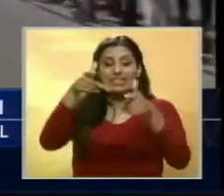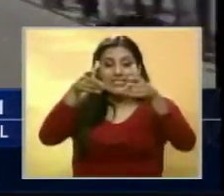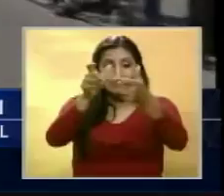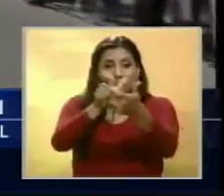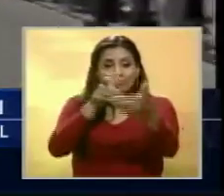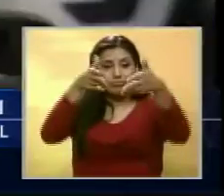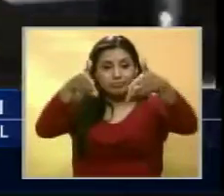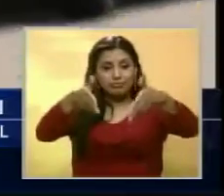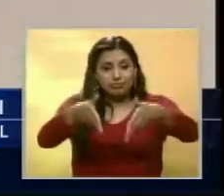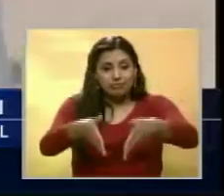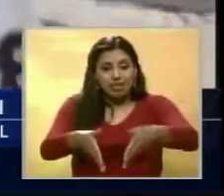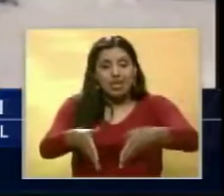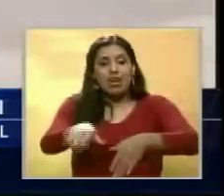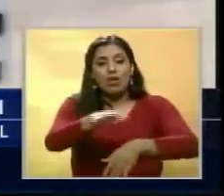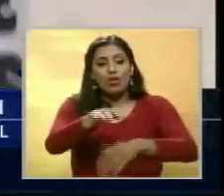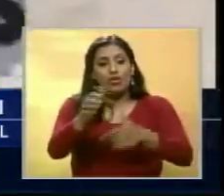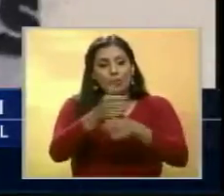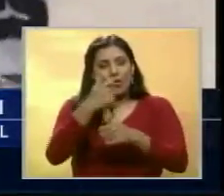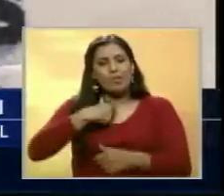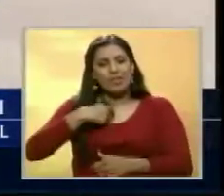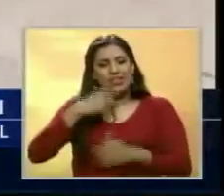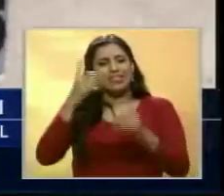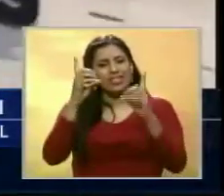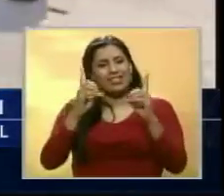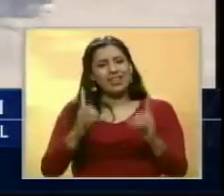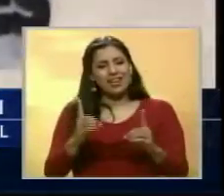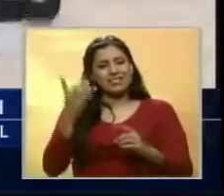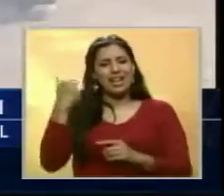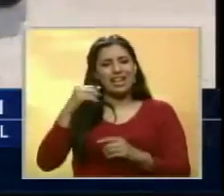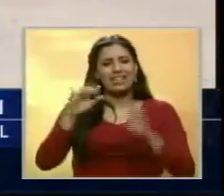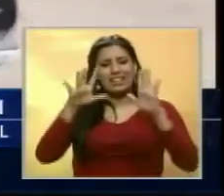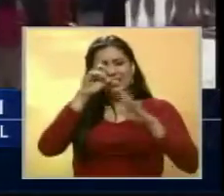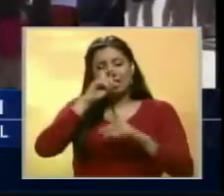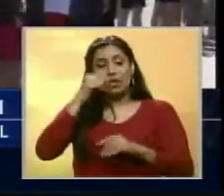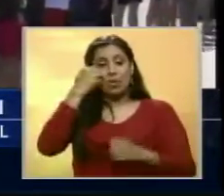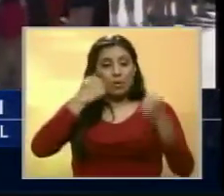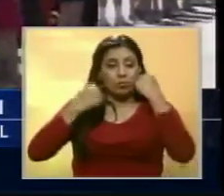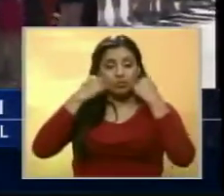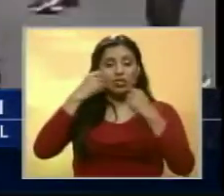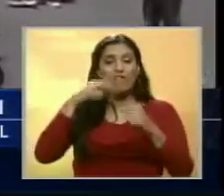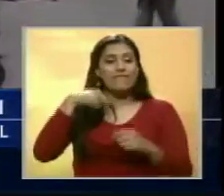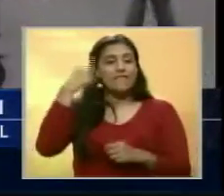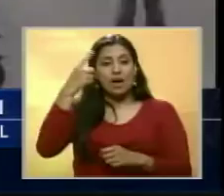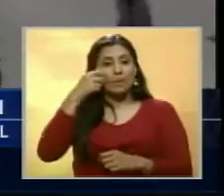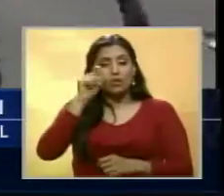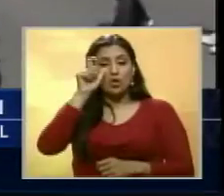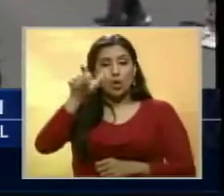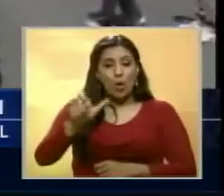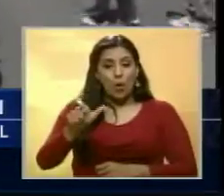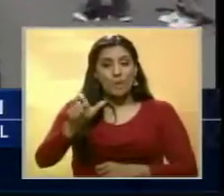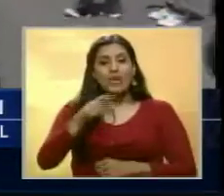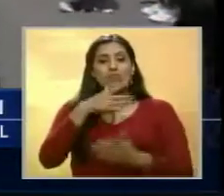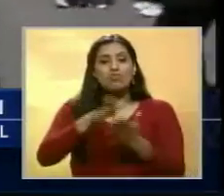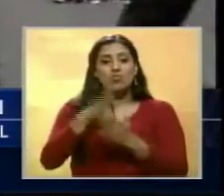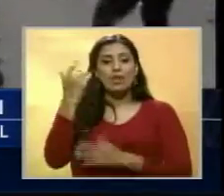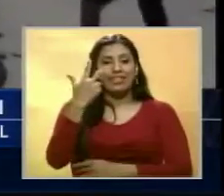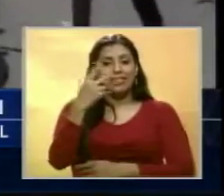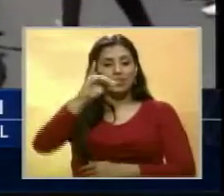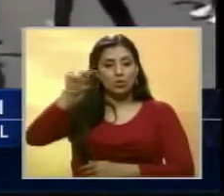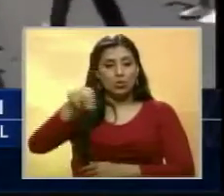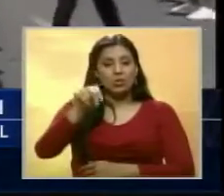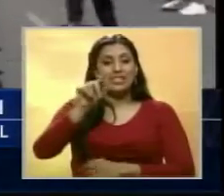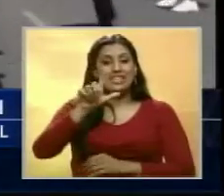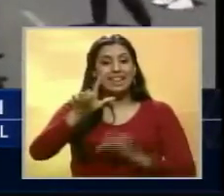Clay Hill, lugar elegido por Ali para su descanso hace una década. El boxeador, antes conocido como Cassius Clay, murió el pasado 3 de junio a